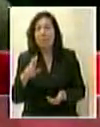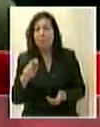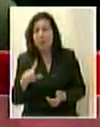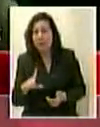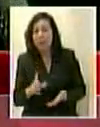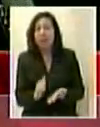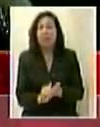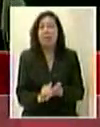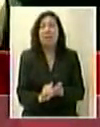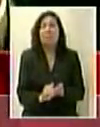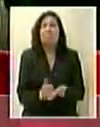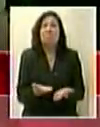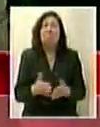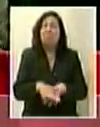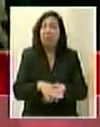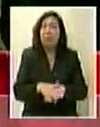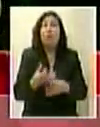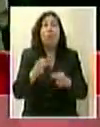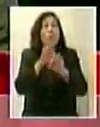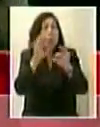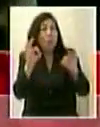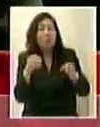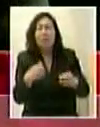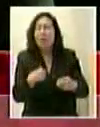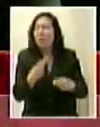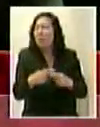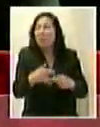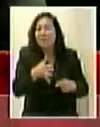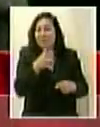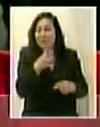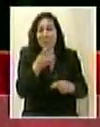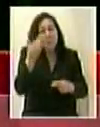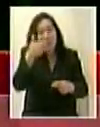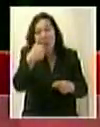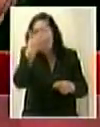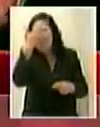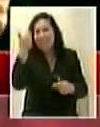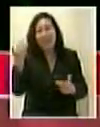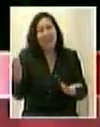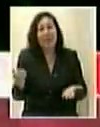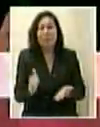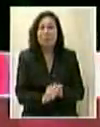los órganos que manejan la electricidad, que no recuerdo el nombre,